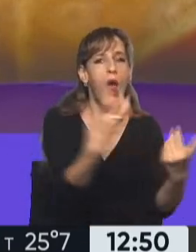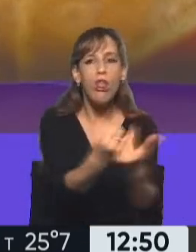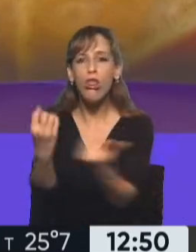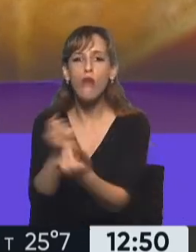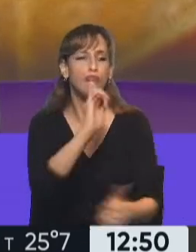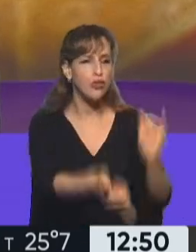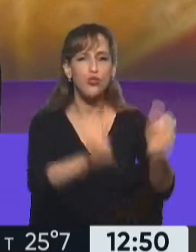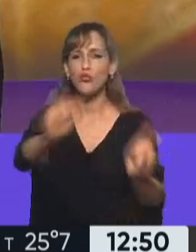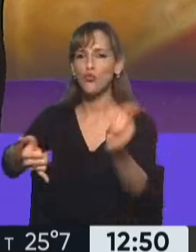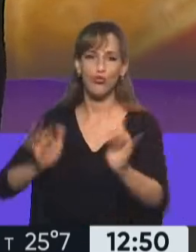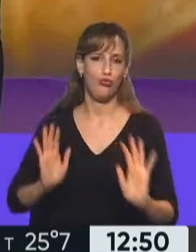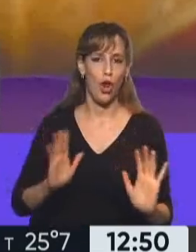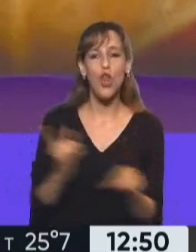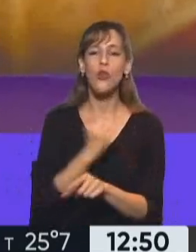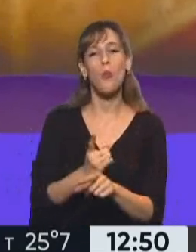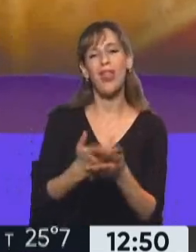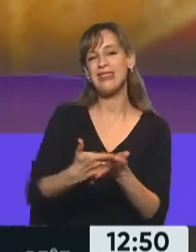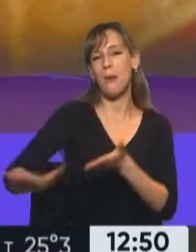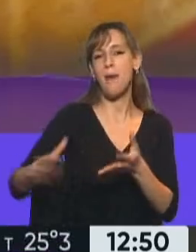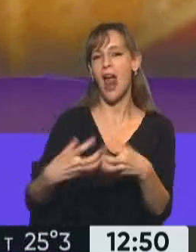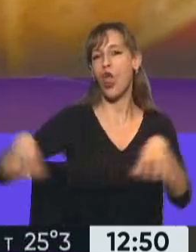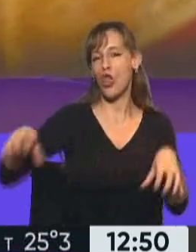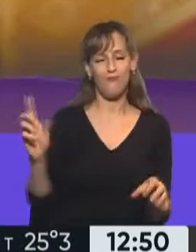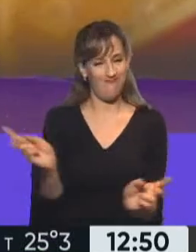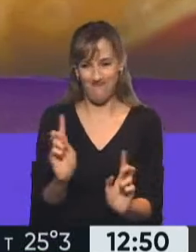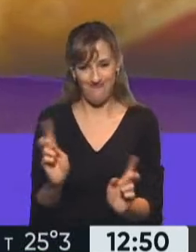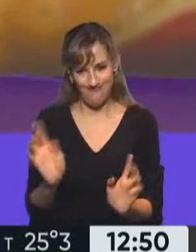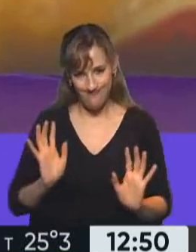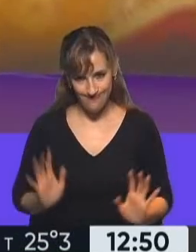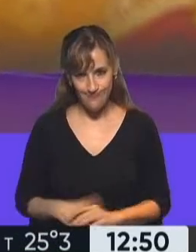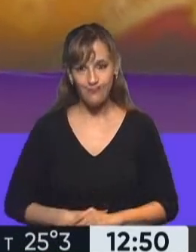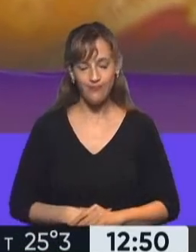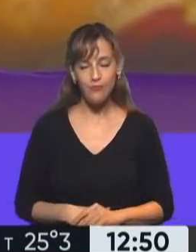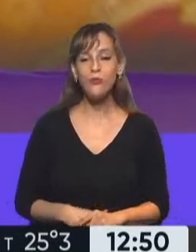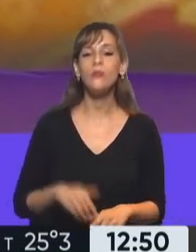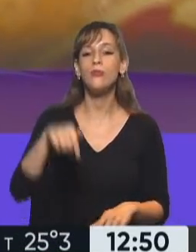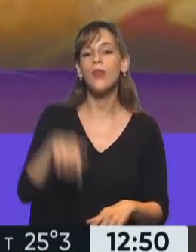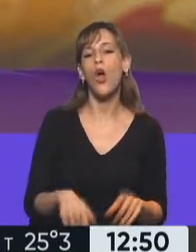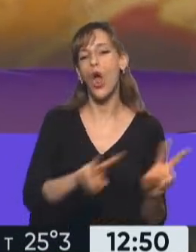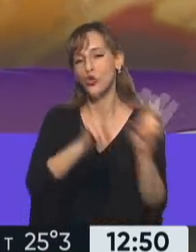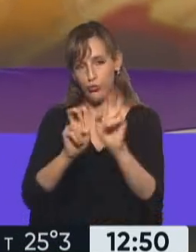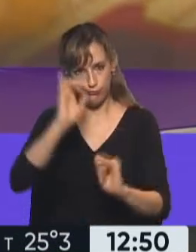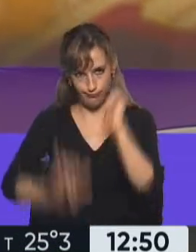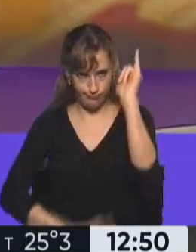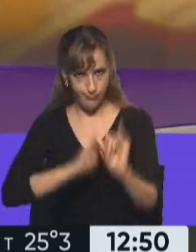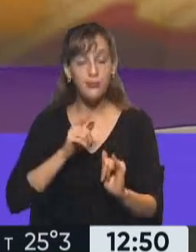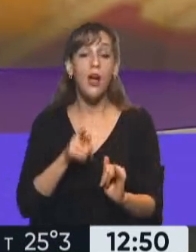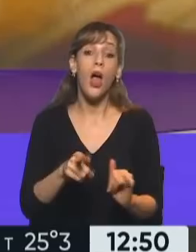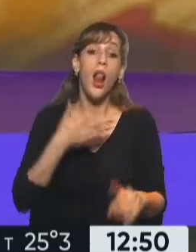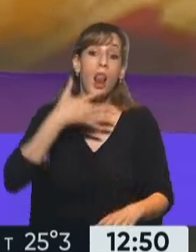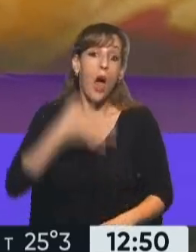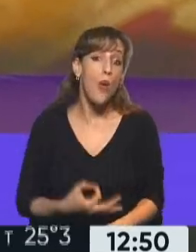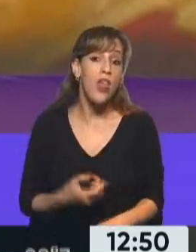en donde uno no puede aislarla y hacer ceteris paribus. Decir, bueno, esta discusión la dejo por un lado y me ocupo de todo lo demás. Entonces, la verdad es que